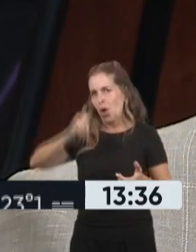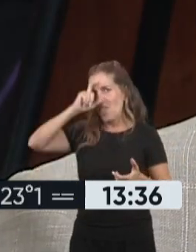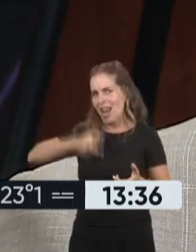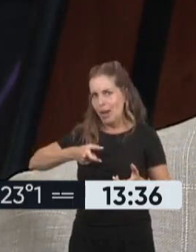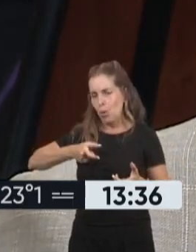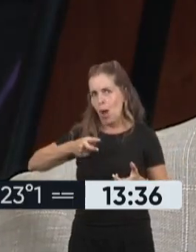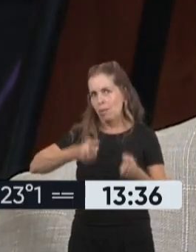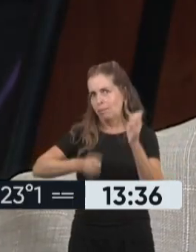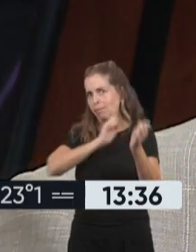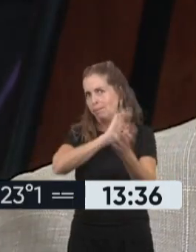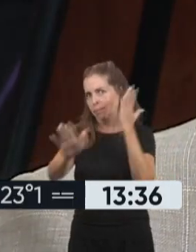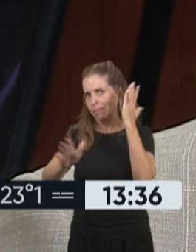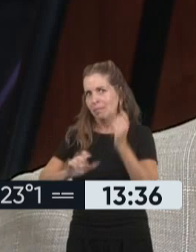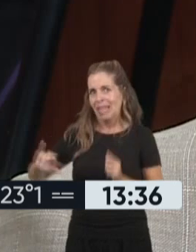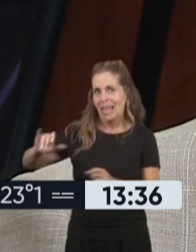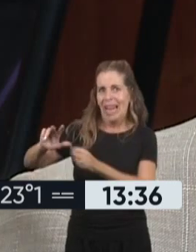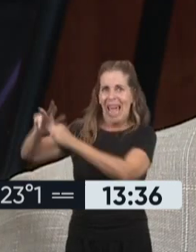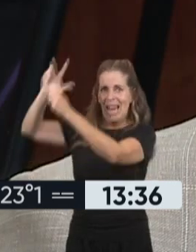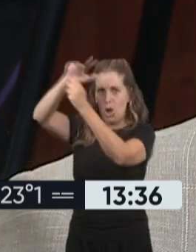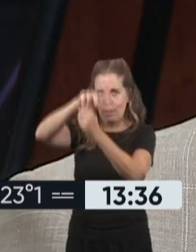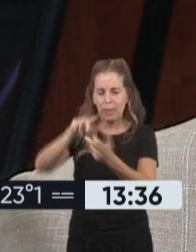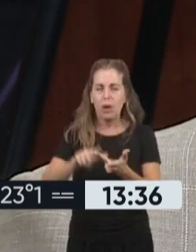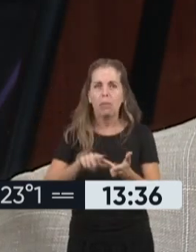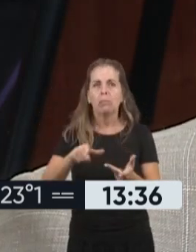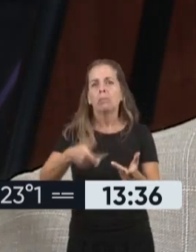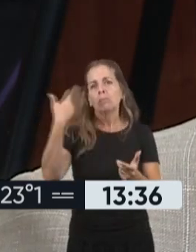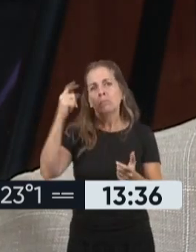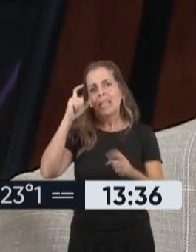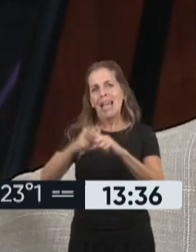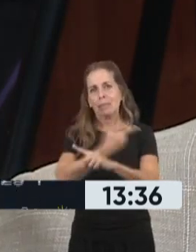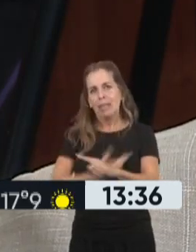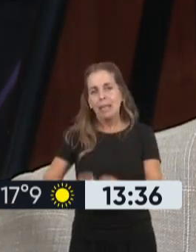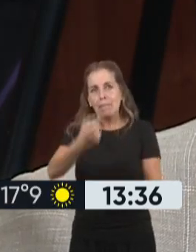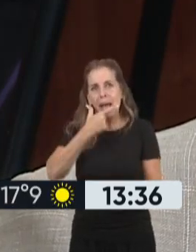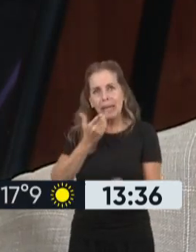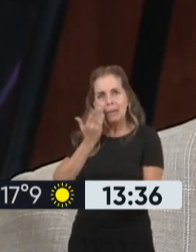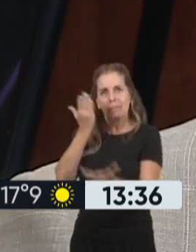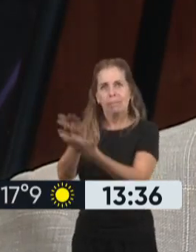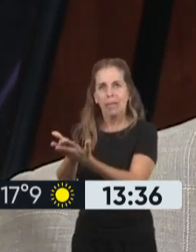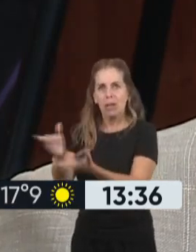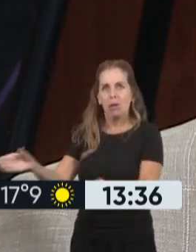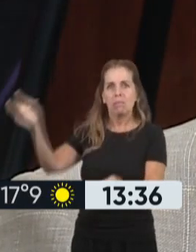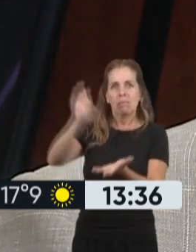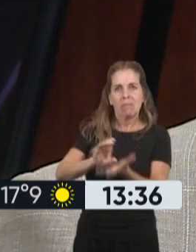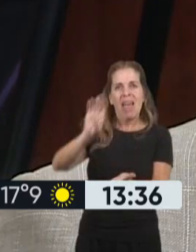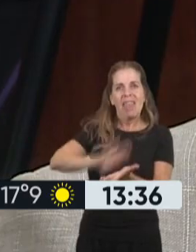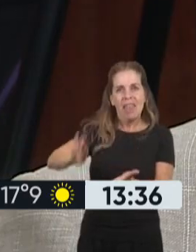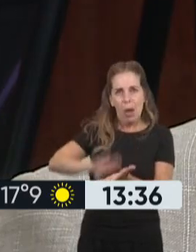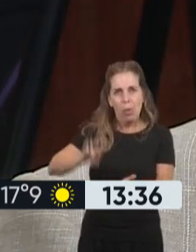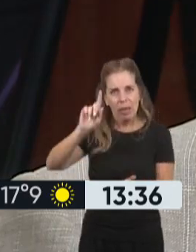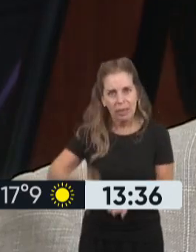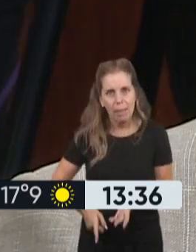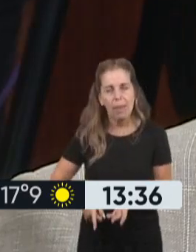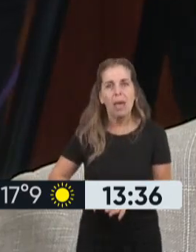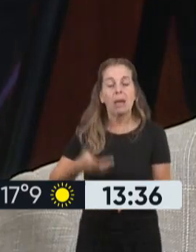helicóptero. El gobierno de Mauricio Macri, que tomó deuda y se